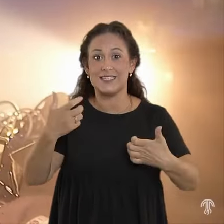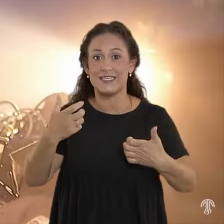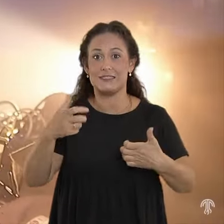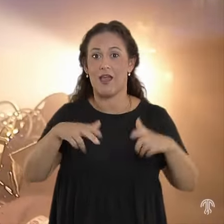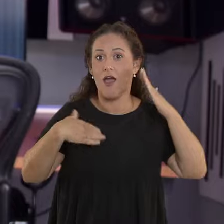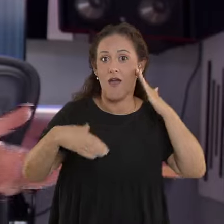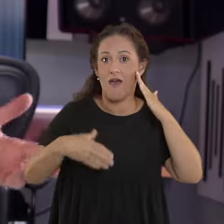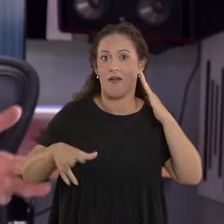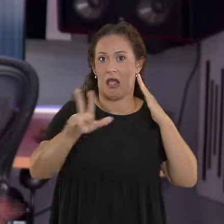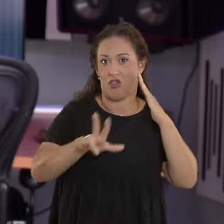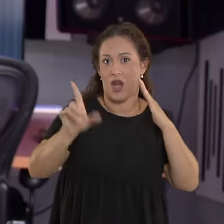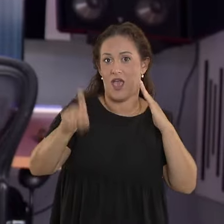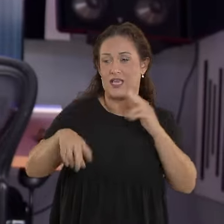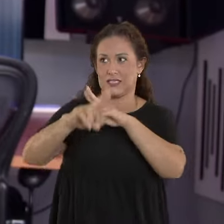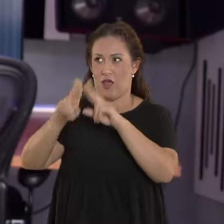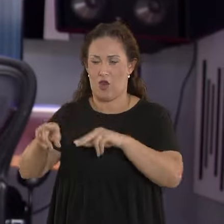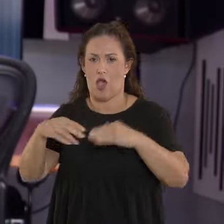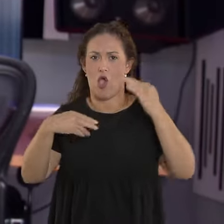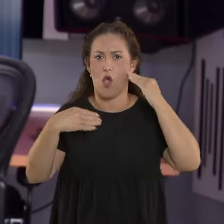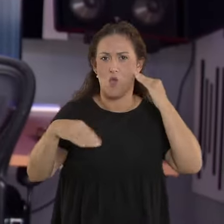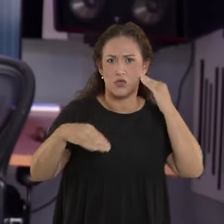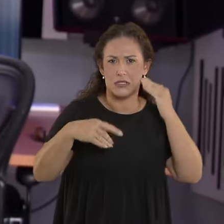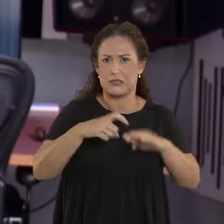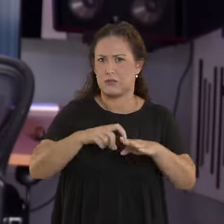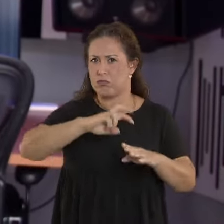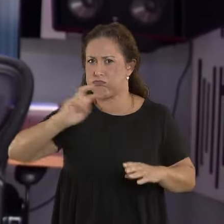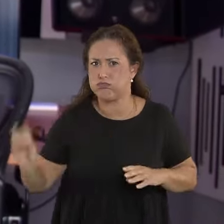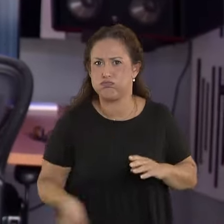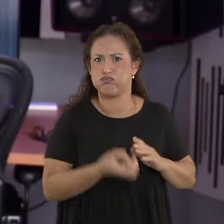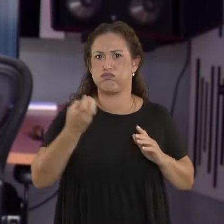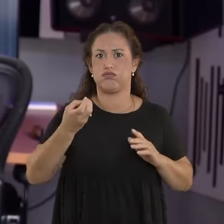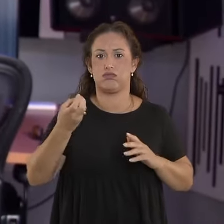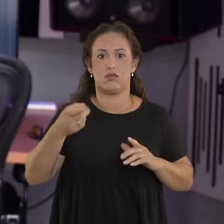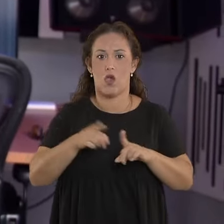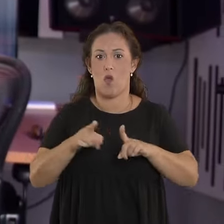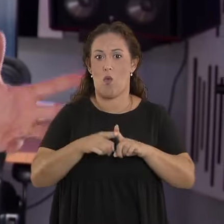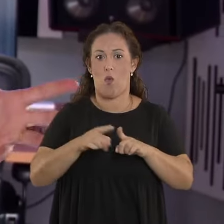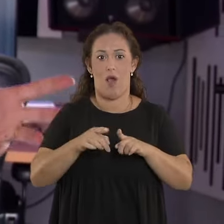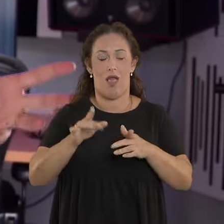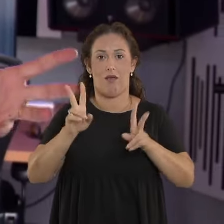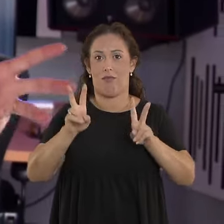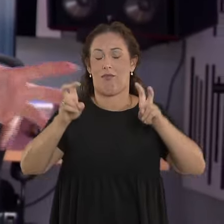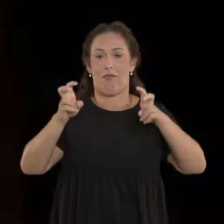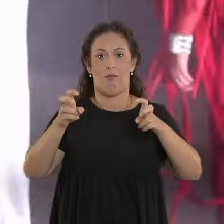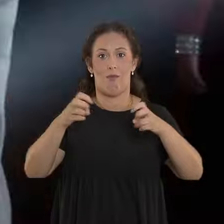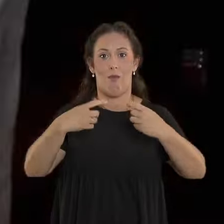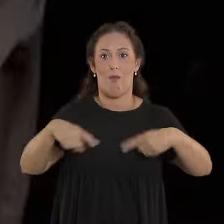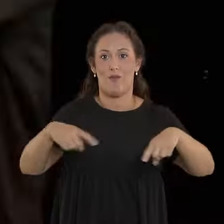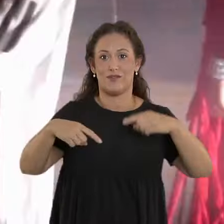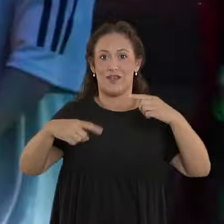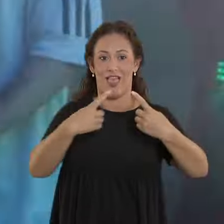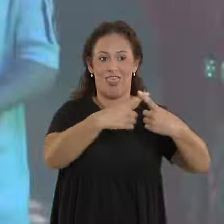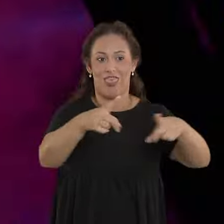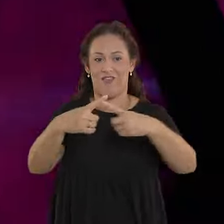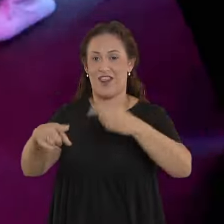nacionales también. Música de todo estilo, yo creo que techno, EDM, drum and bass. Yo creo que eso va a ser como una ampliación de... Vamos a enriquecernos